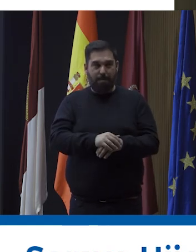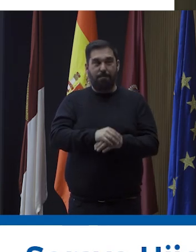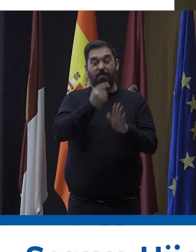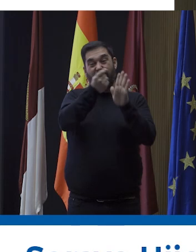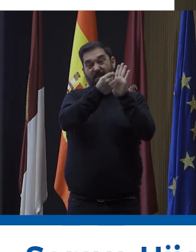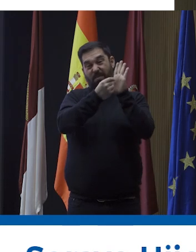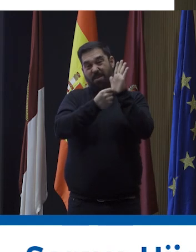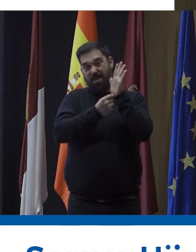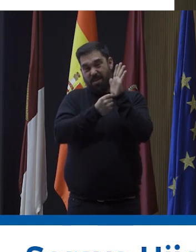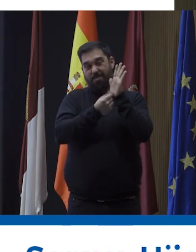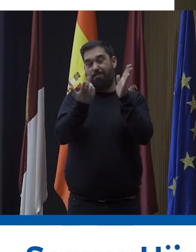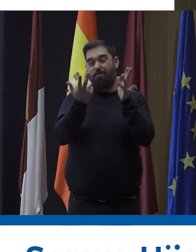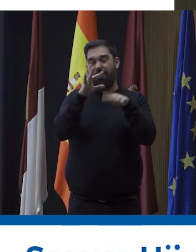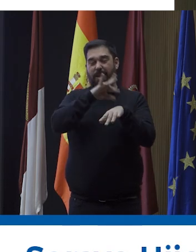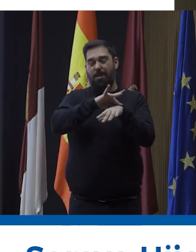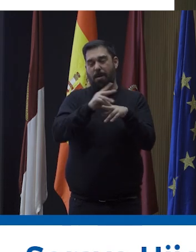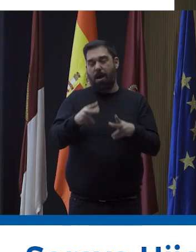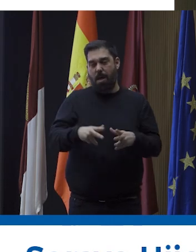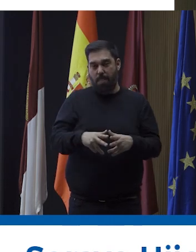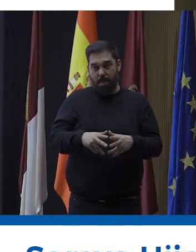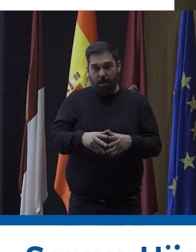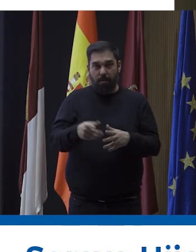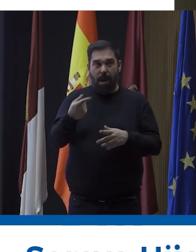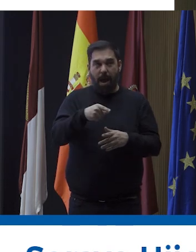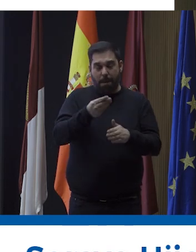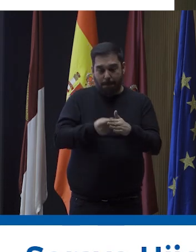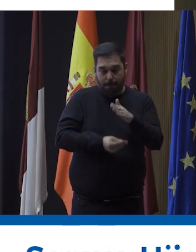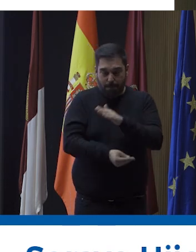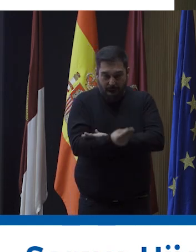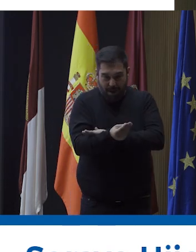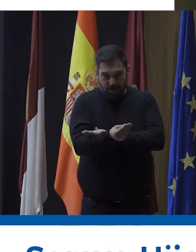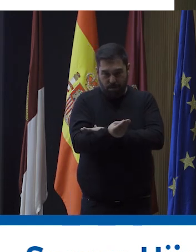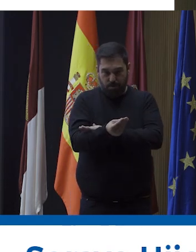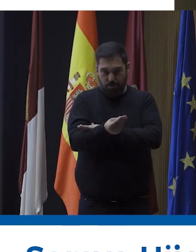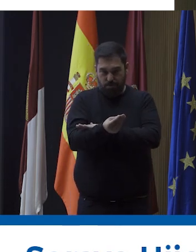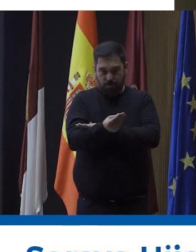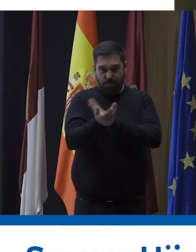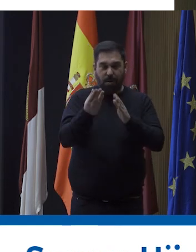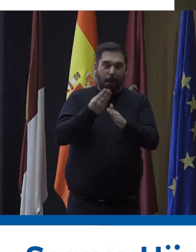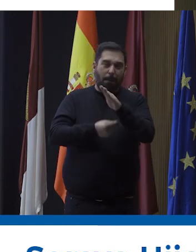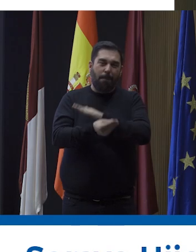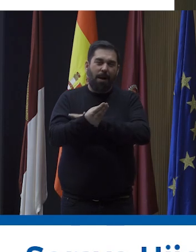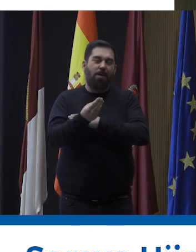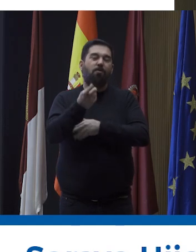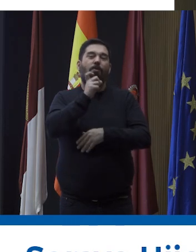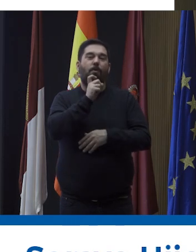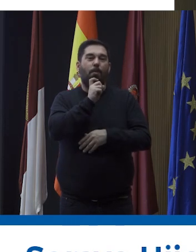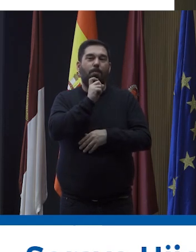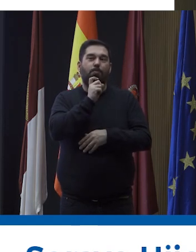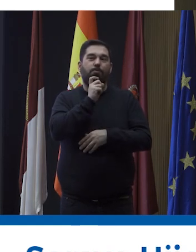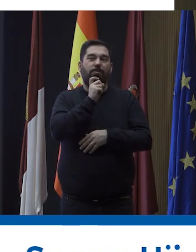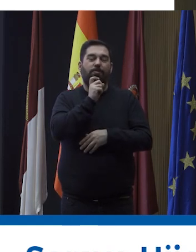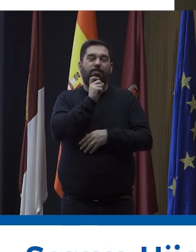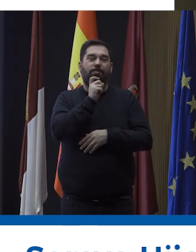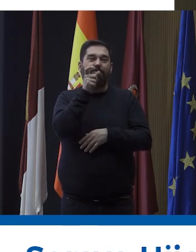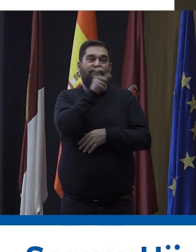factores obstétricos, que son los que todos conocemos, ¿no? Los partos, ¿cómo fueron los partos, ¿no? A ninguna mujer se le olvida su parto o